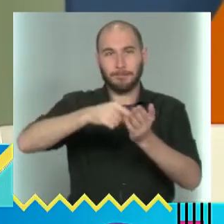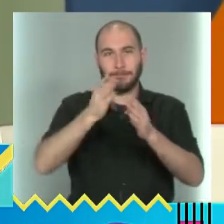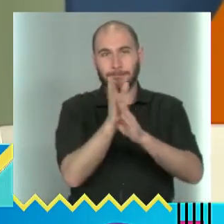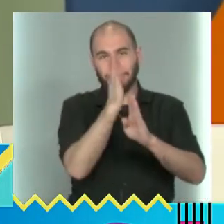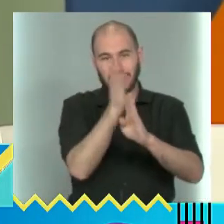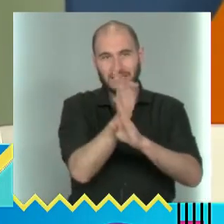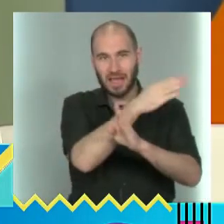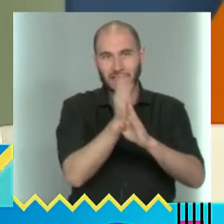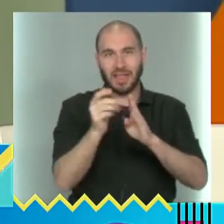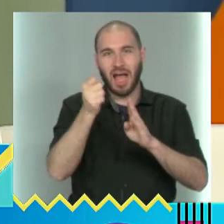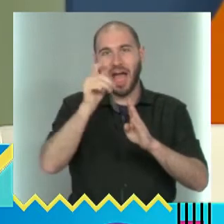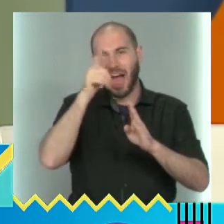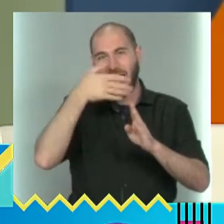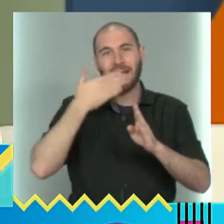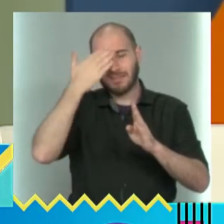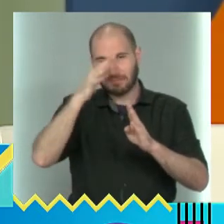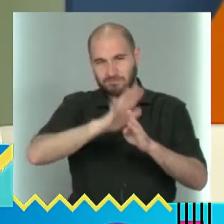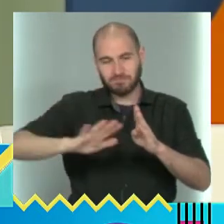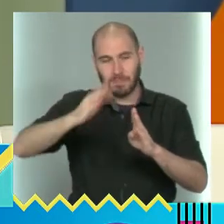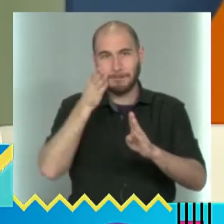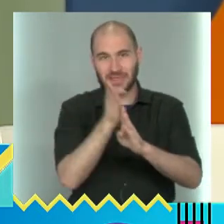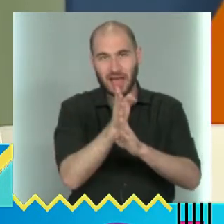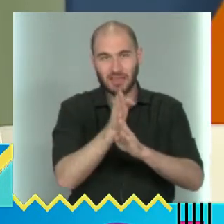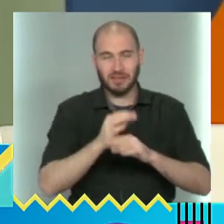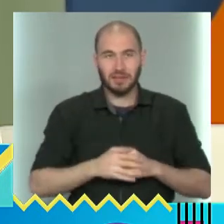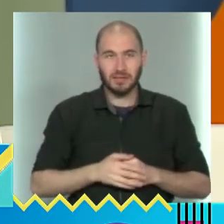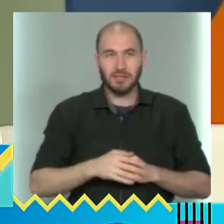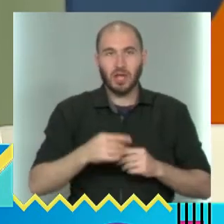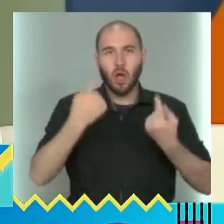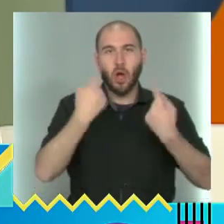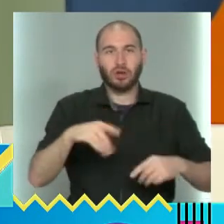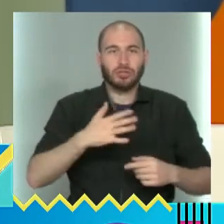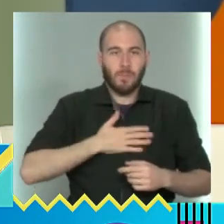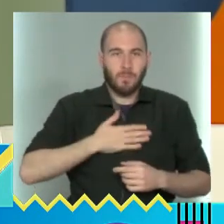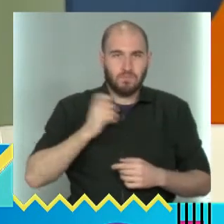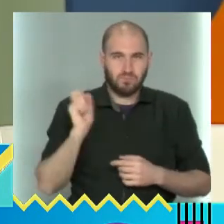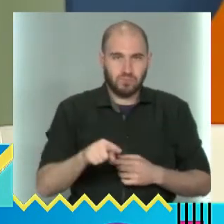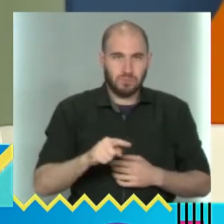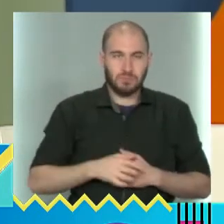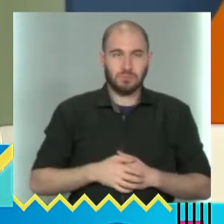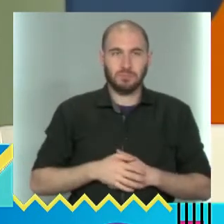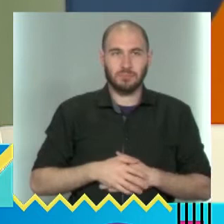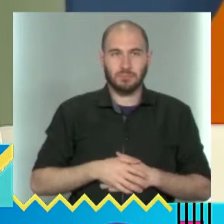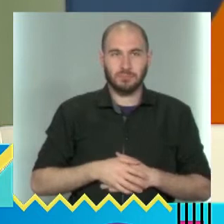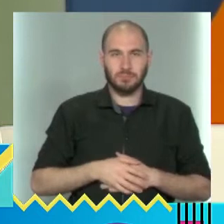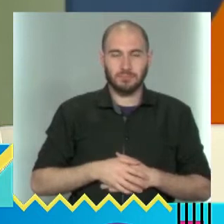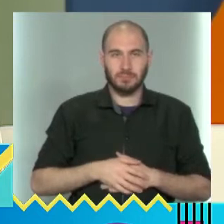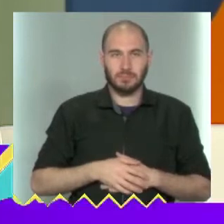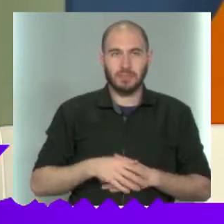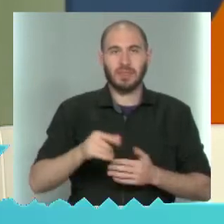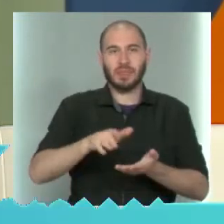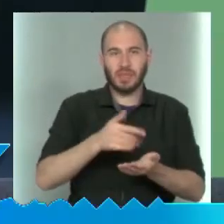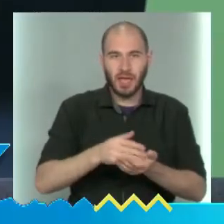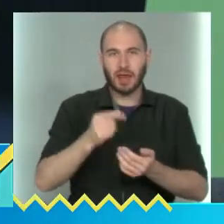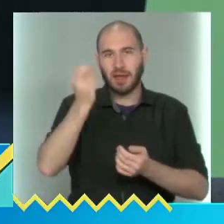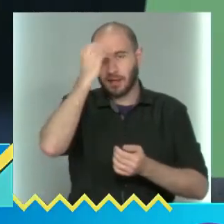del Medio Oriente, digamos, más allá de los recursos propios que tiene de tierra,